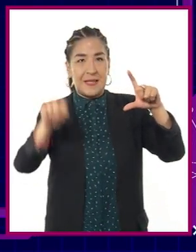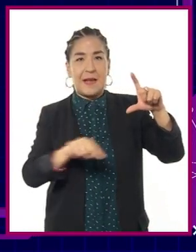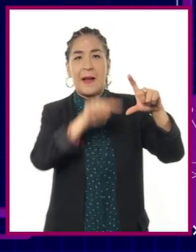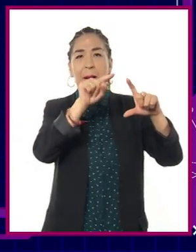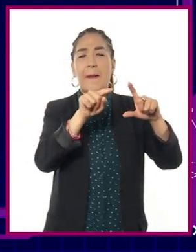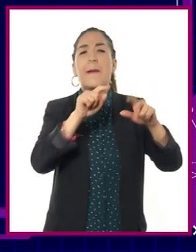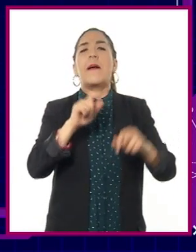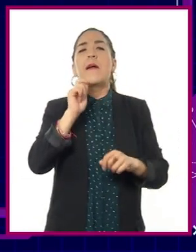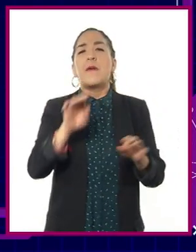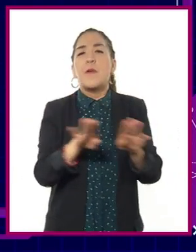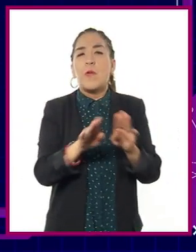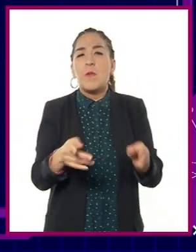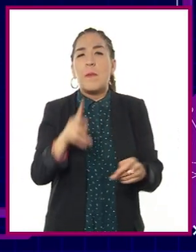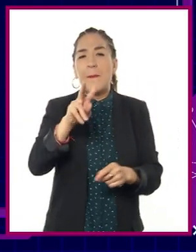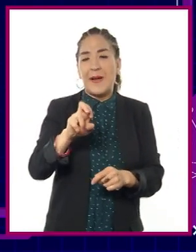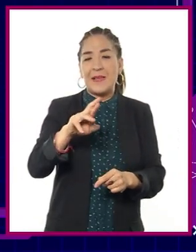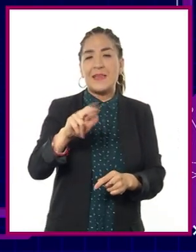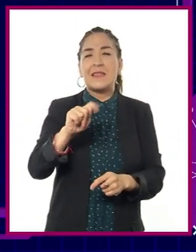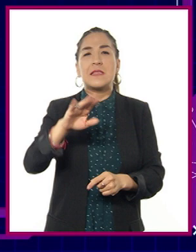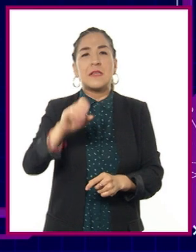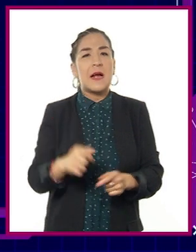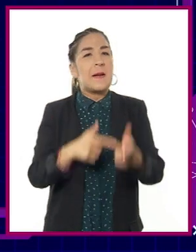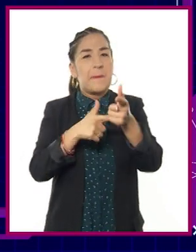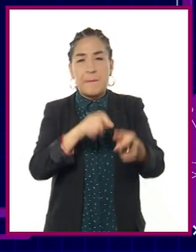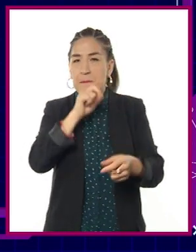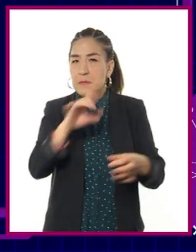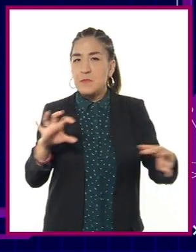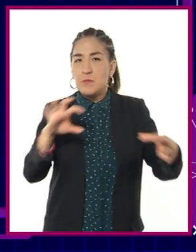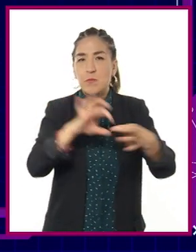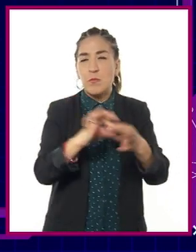vértices pertenecen a la circunferencia.